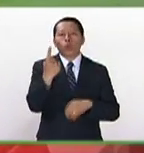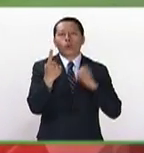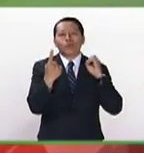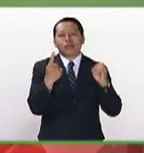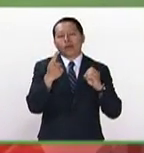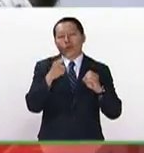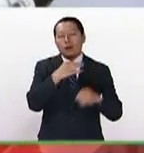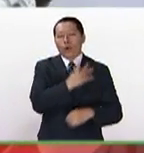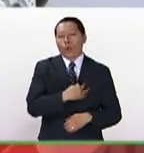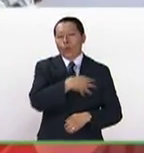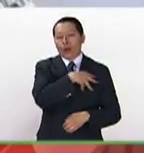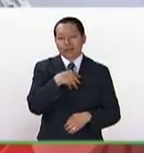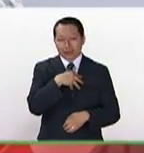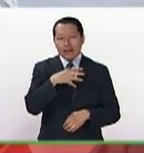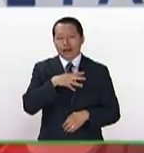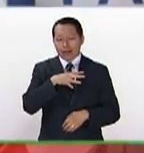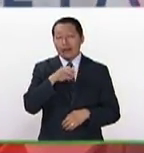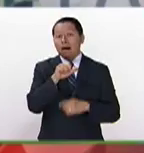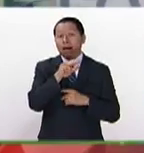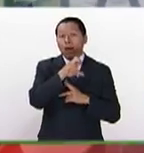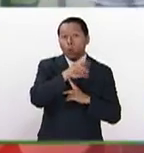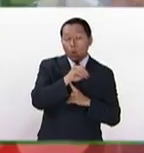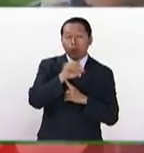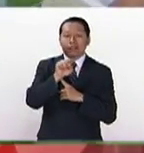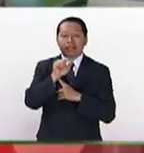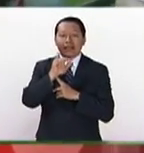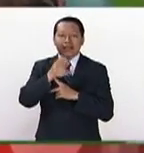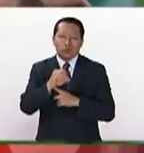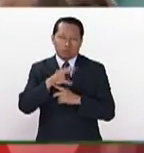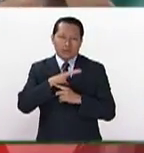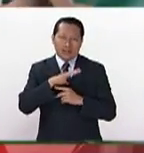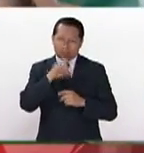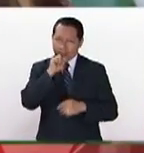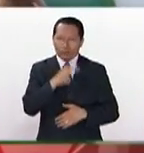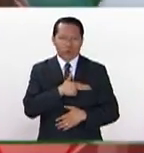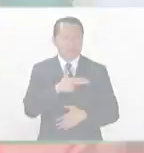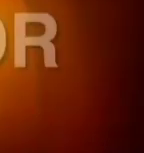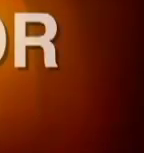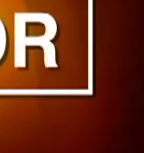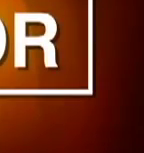ante Croacia. Araujo y Salcedo se lesionan en el partido.